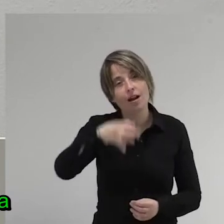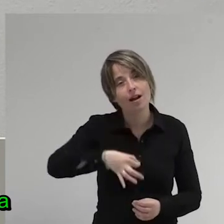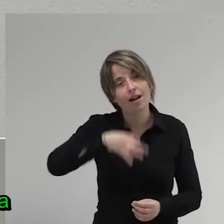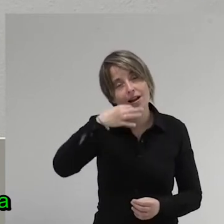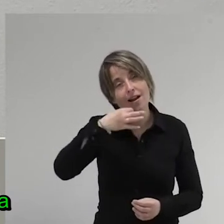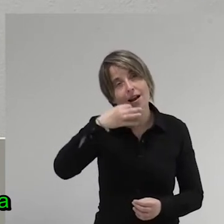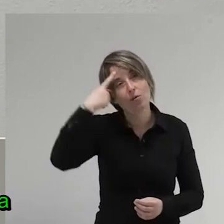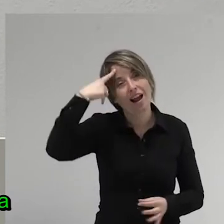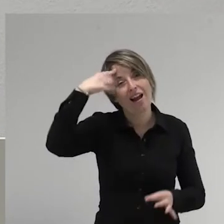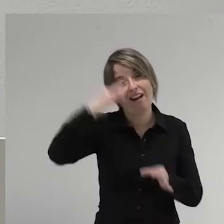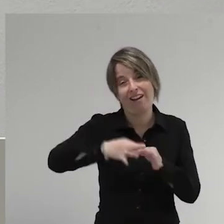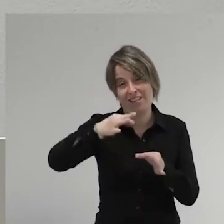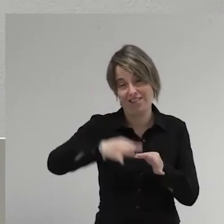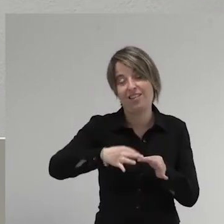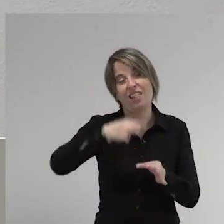hay una creencia, ¿no?